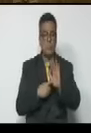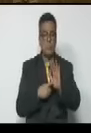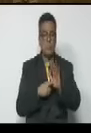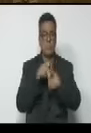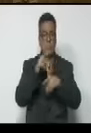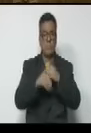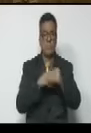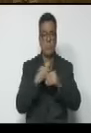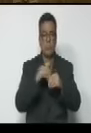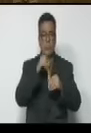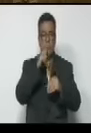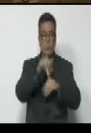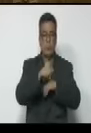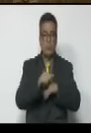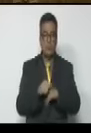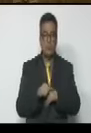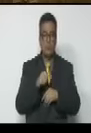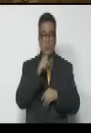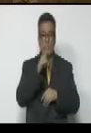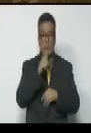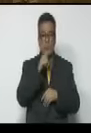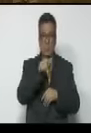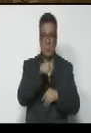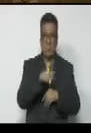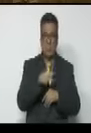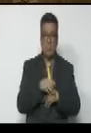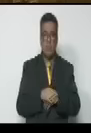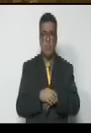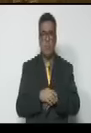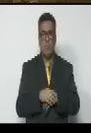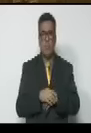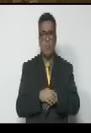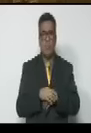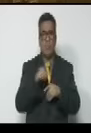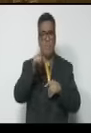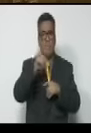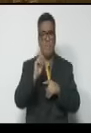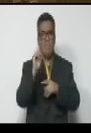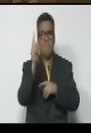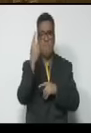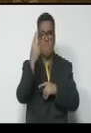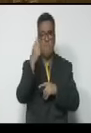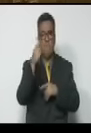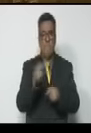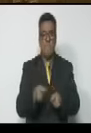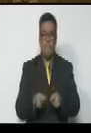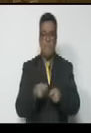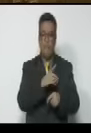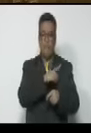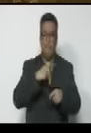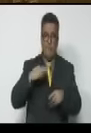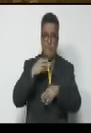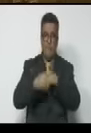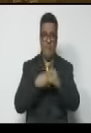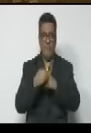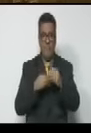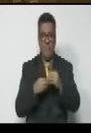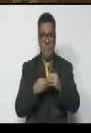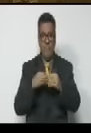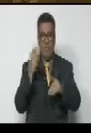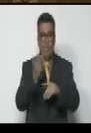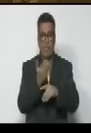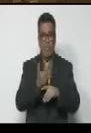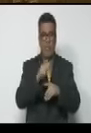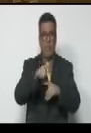vil, criminal, indignante y perverso, cuya principal intención ha sido agredir